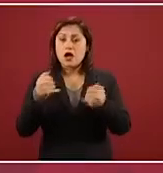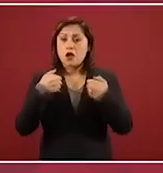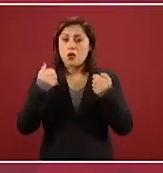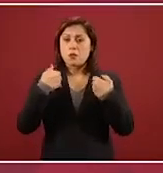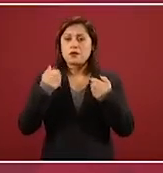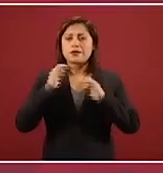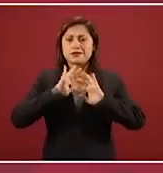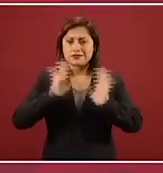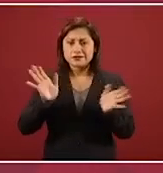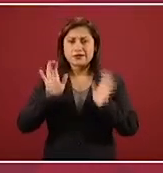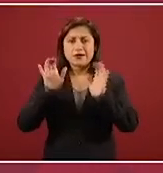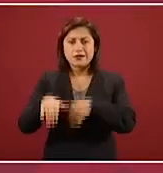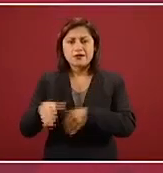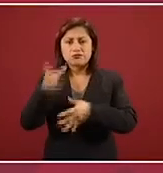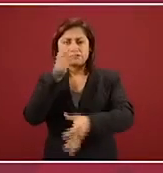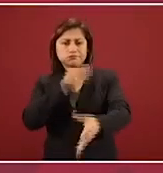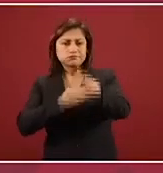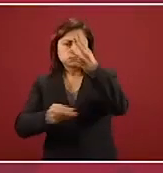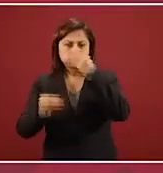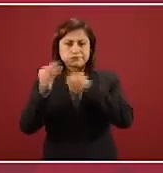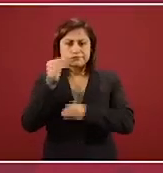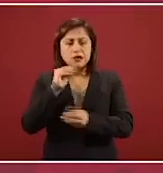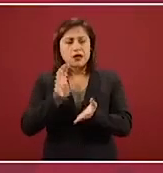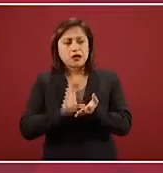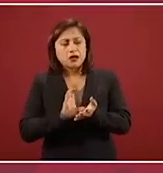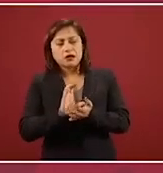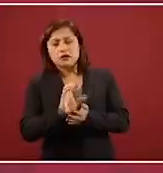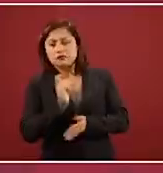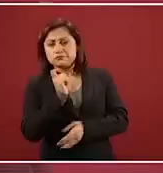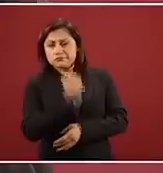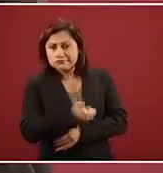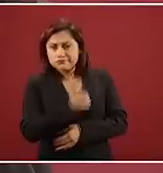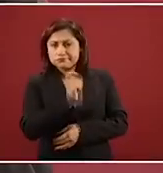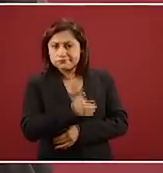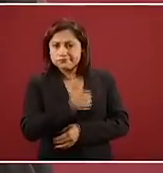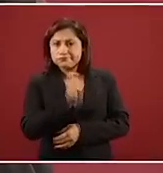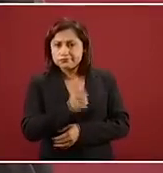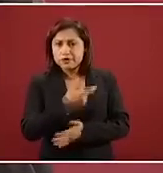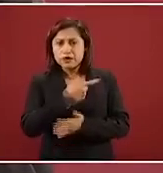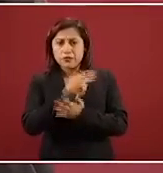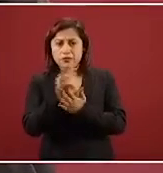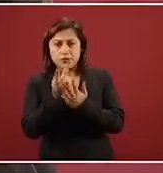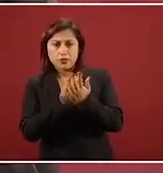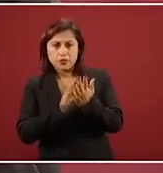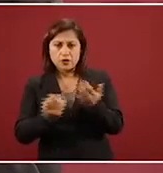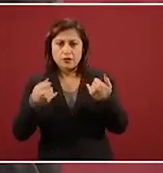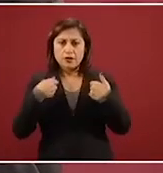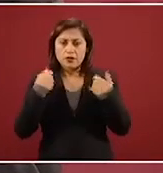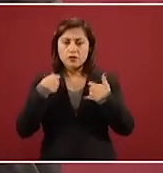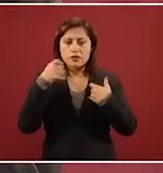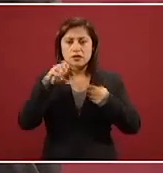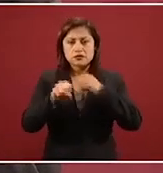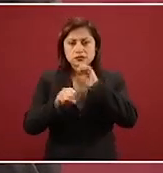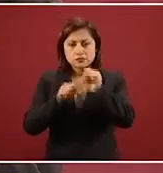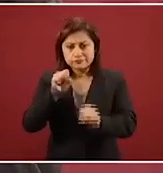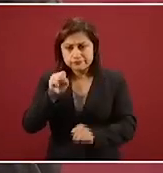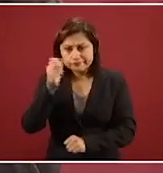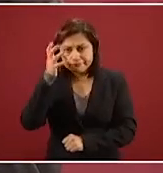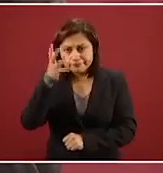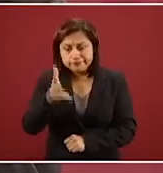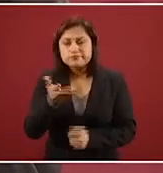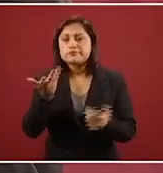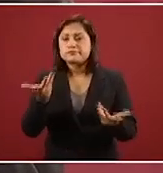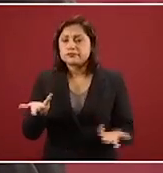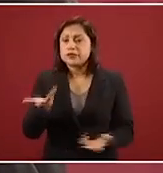capacitarse, tienen ingresos en el programa Jóvenes Construyendo el Futuro. En el